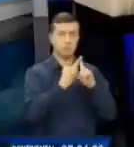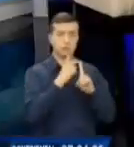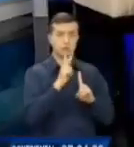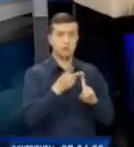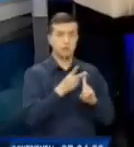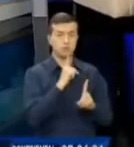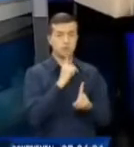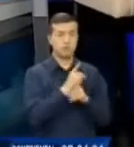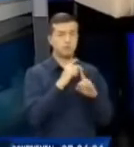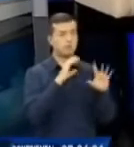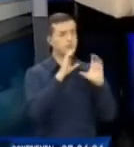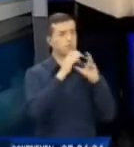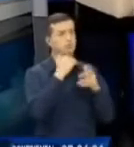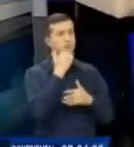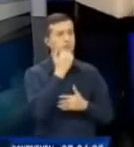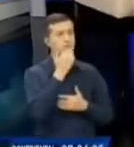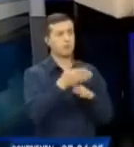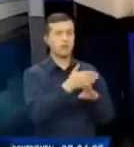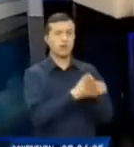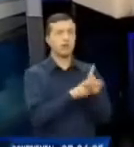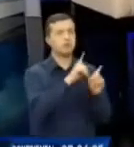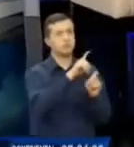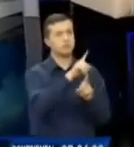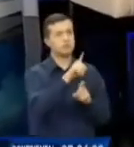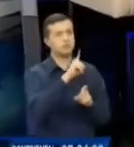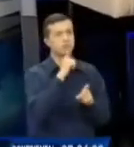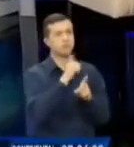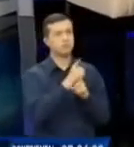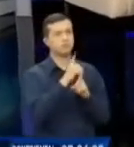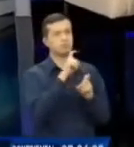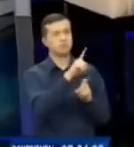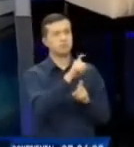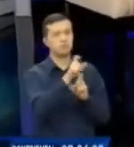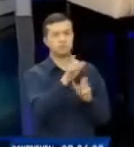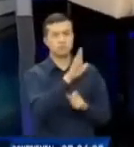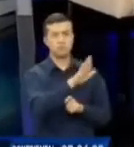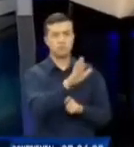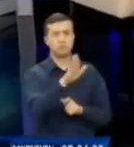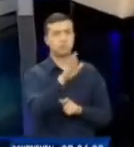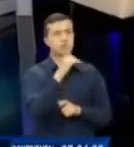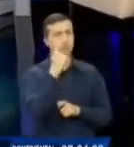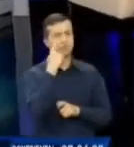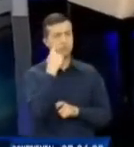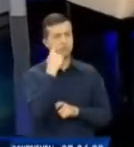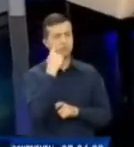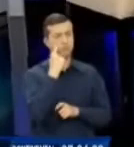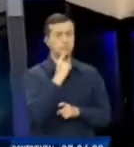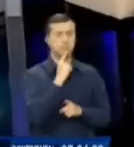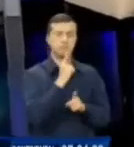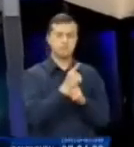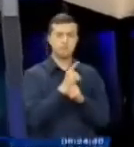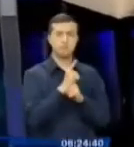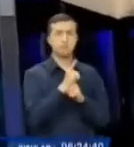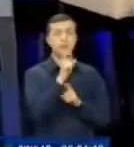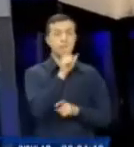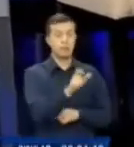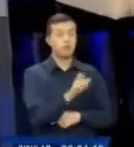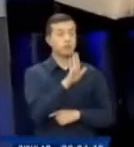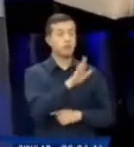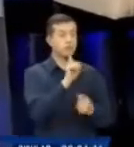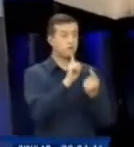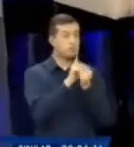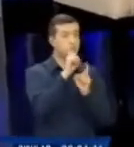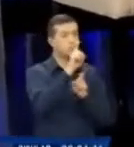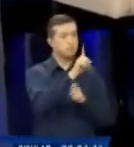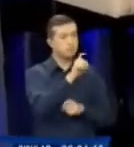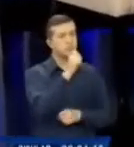el segundo han tenido consulta prelegislativa pero más allá de las consultas prelegislativas que la ve que que se consulta el ciudadano al